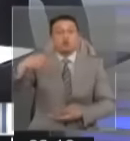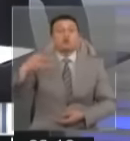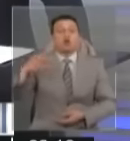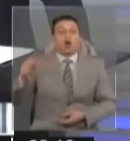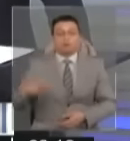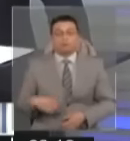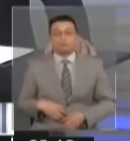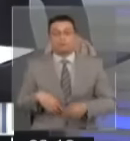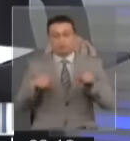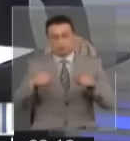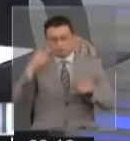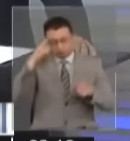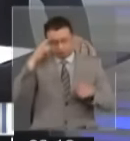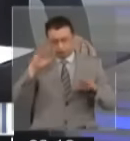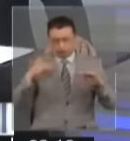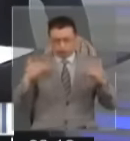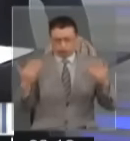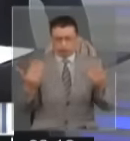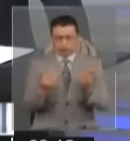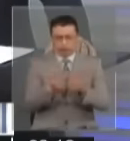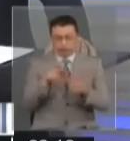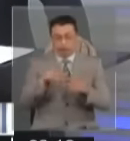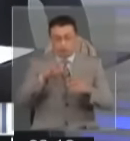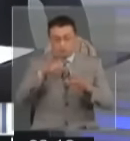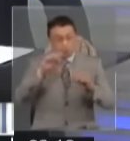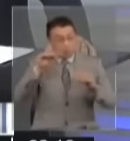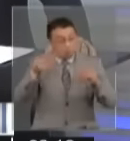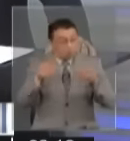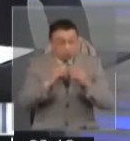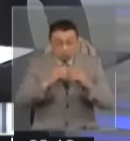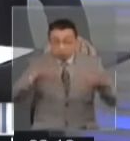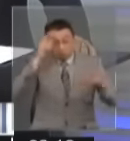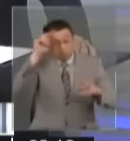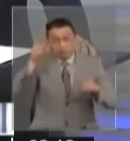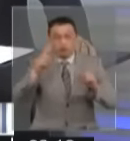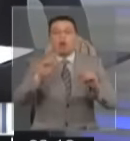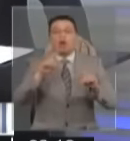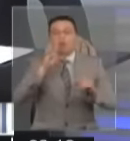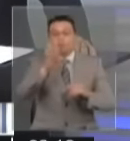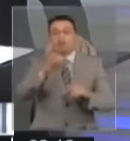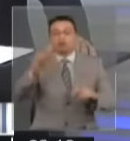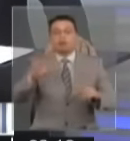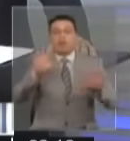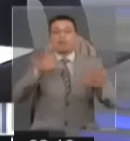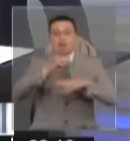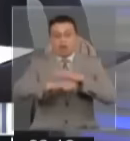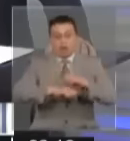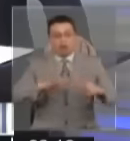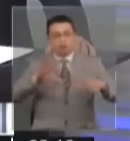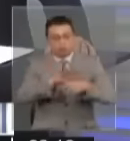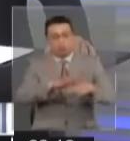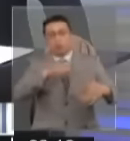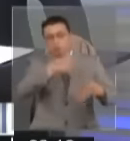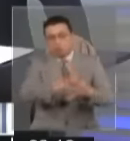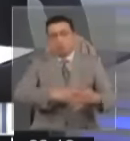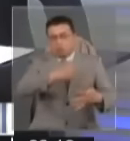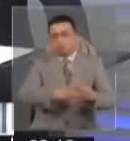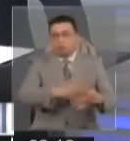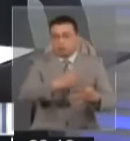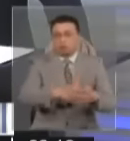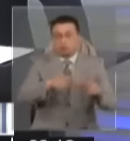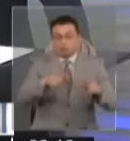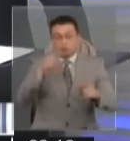acaparar y pensar de que todas estas cosas surgieron de la noche a la mañana. Aquí hay vecinos que llevan más de años agrupados, organizados, dando esta pelea. Esto no nace por